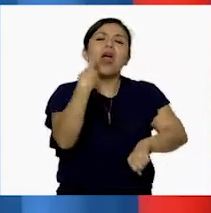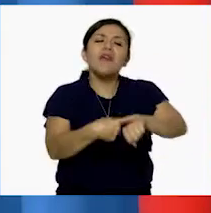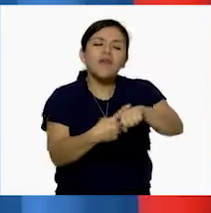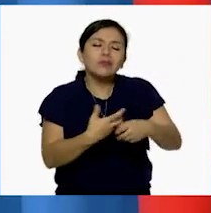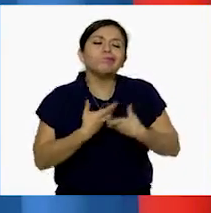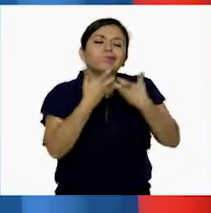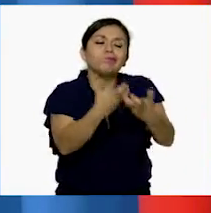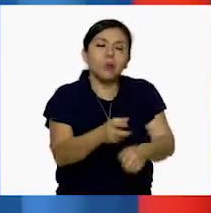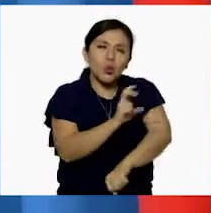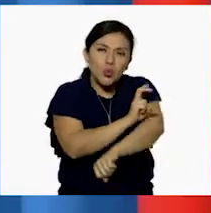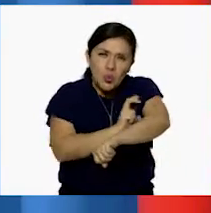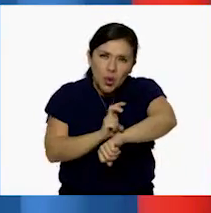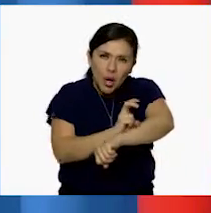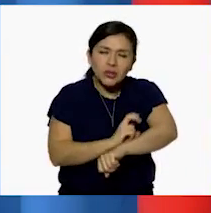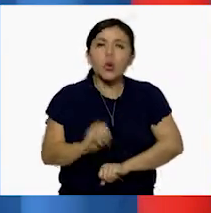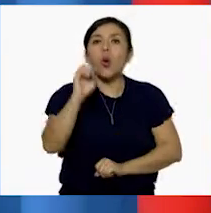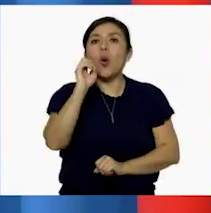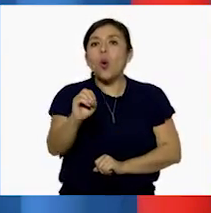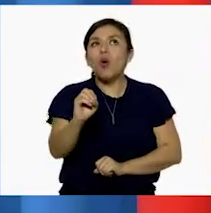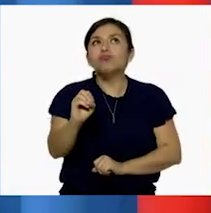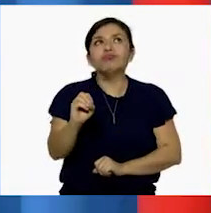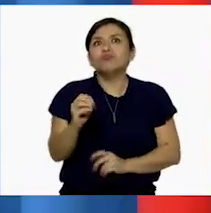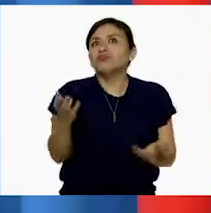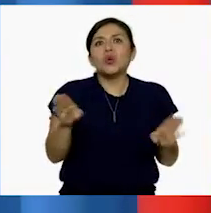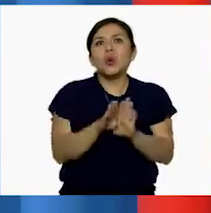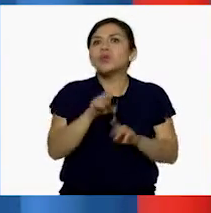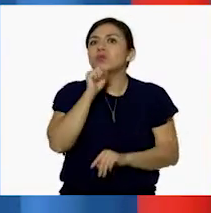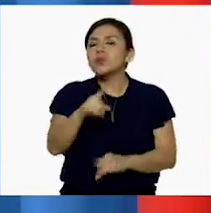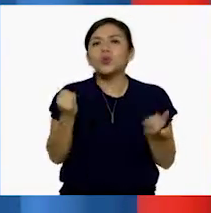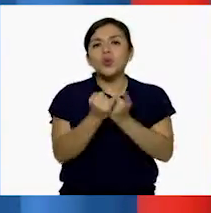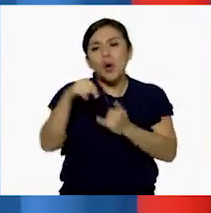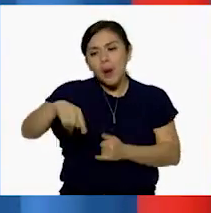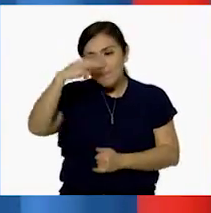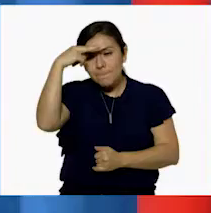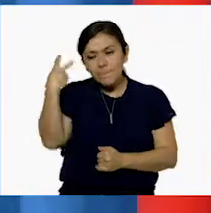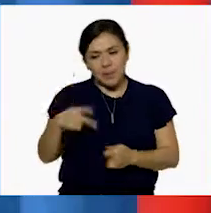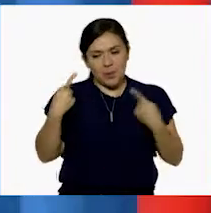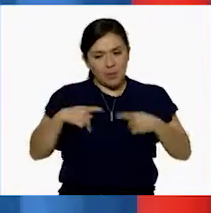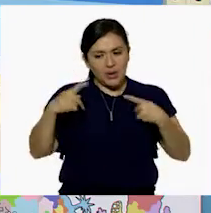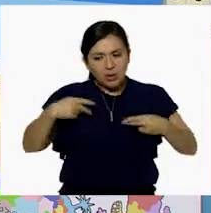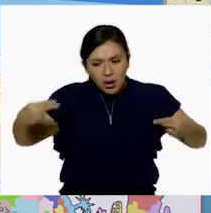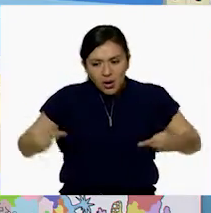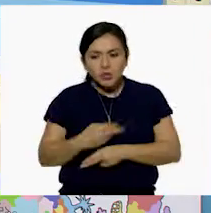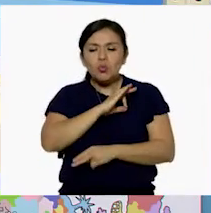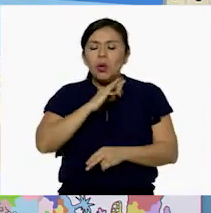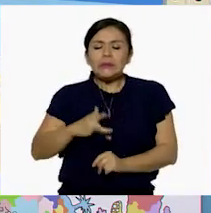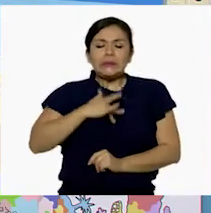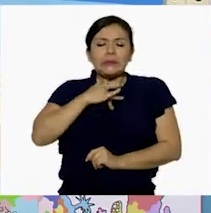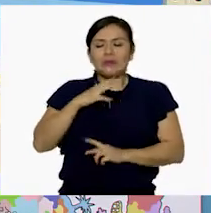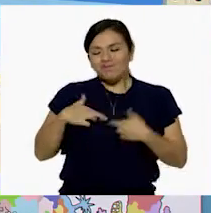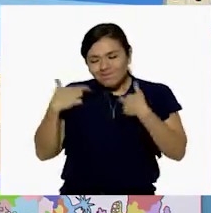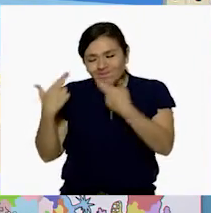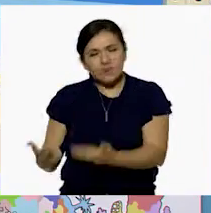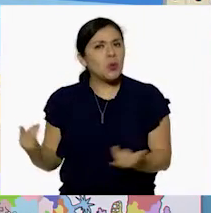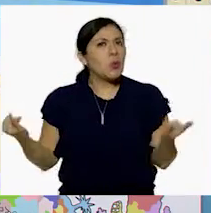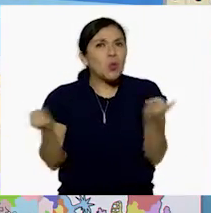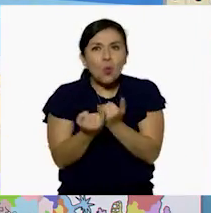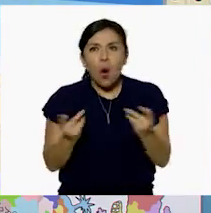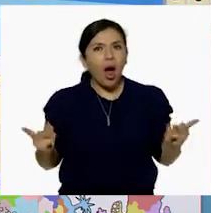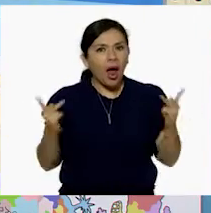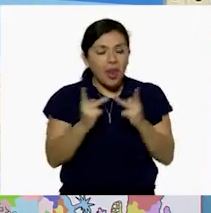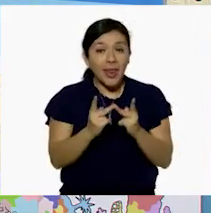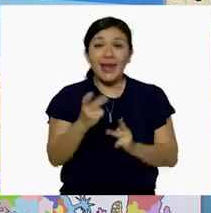enfermo, como también podría haberlo hecho cualquier persona noble nacida aquí en México. Así es, María, qué bueno que señalas